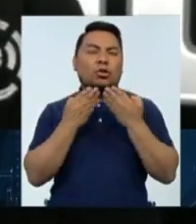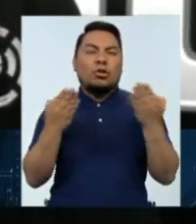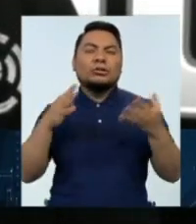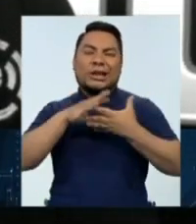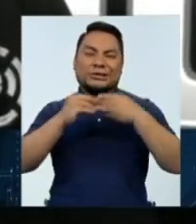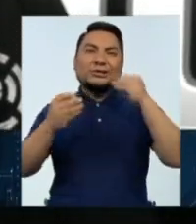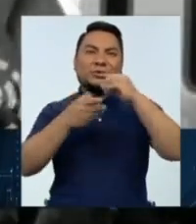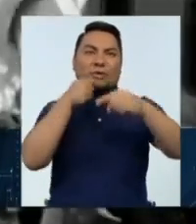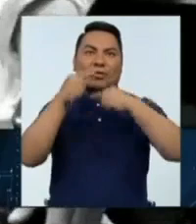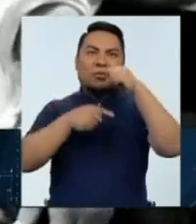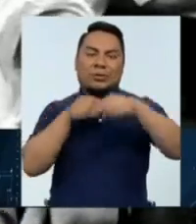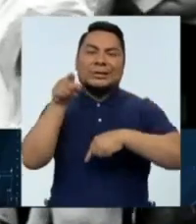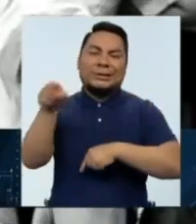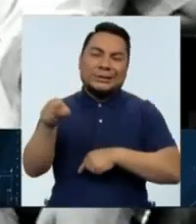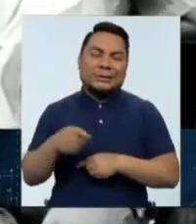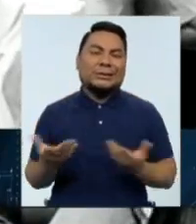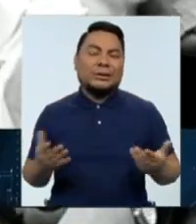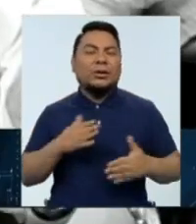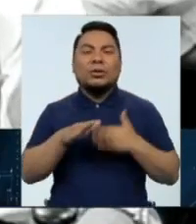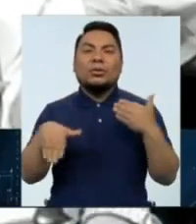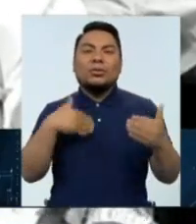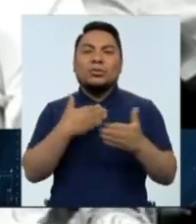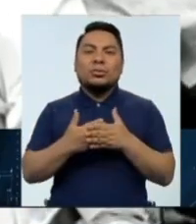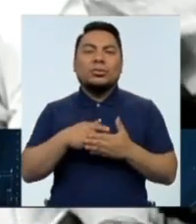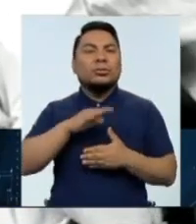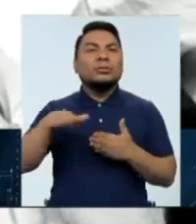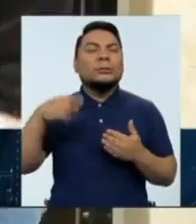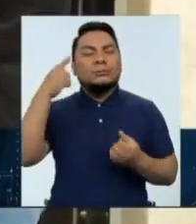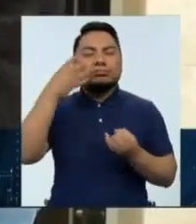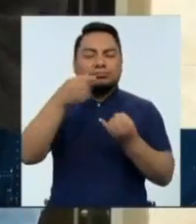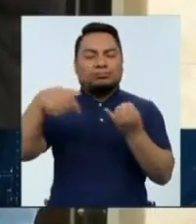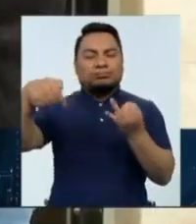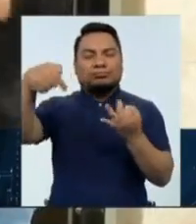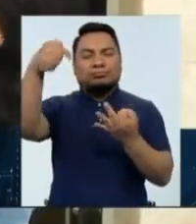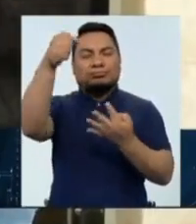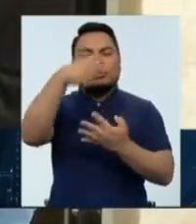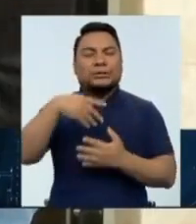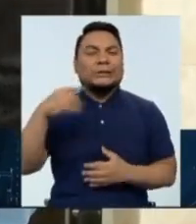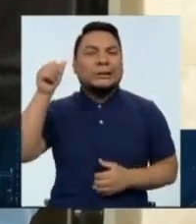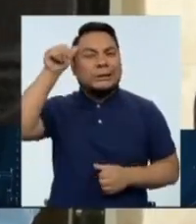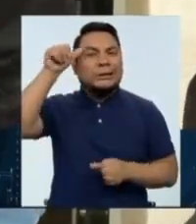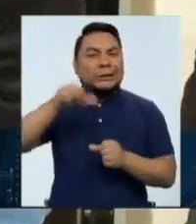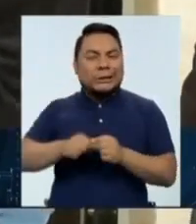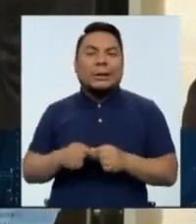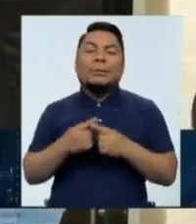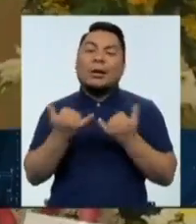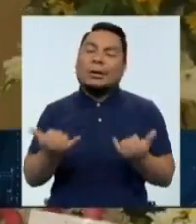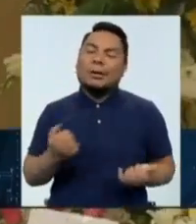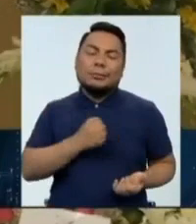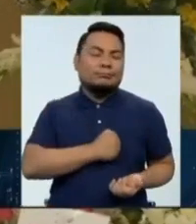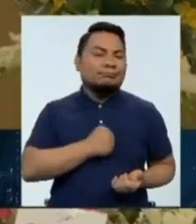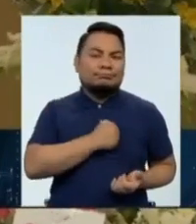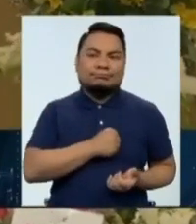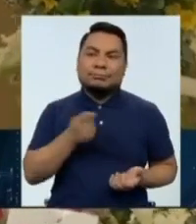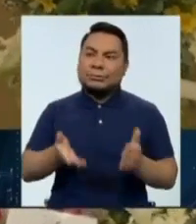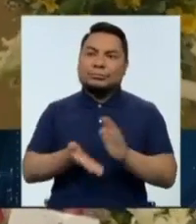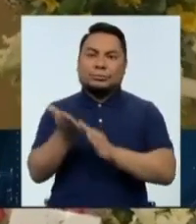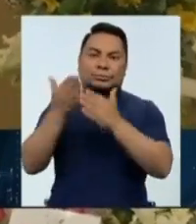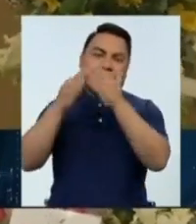por contar sobre ti que podríamos hacer un reportaje infinito, pero ahora solo nos queda un vacío que no podremos llenar